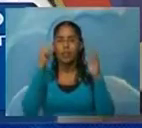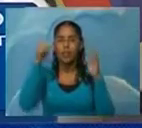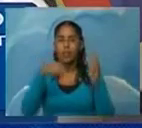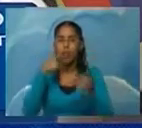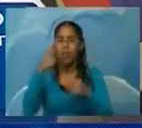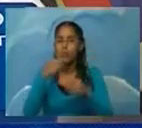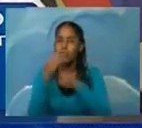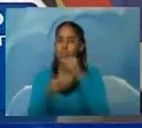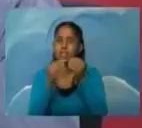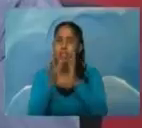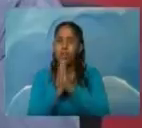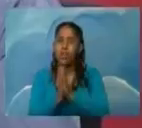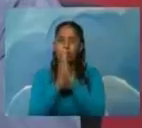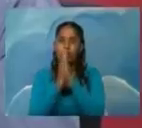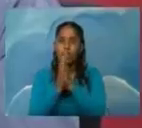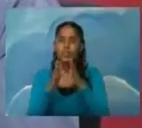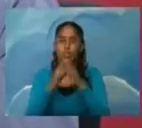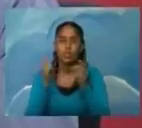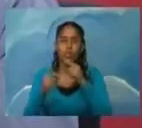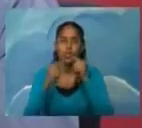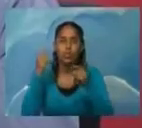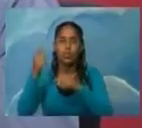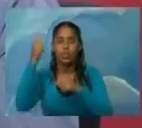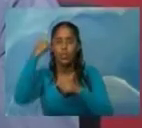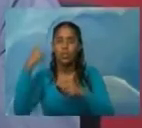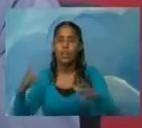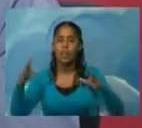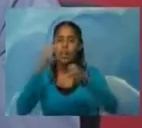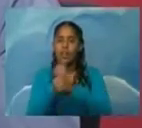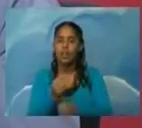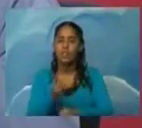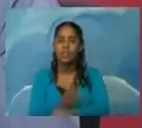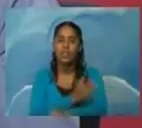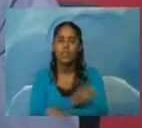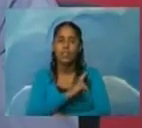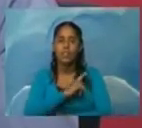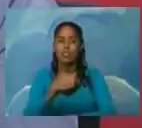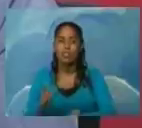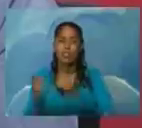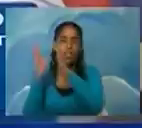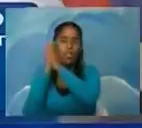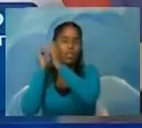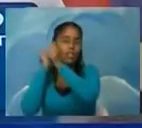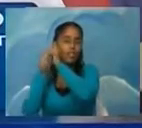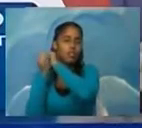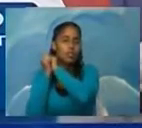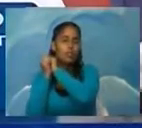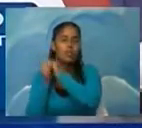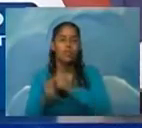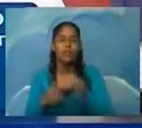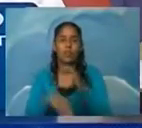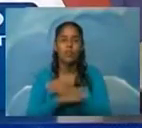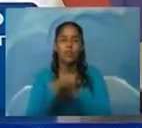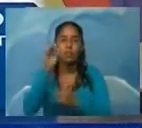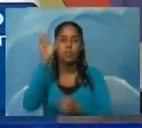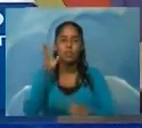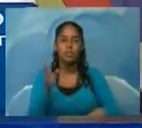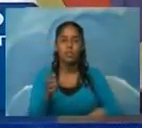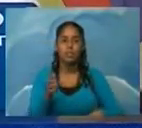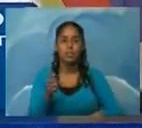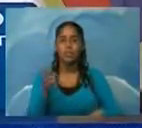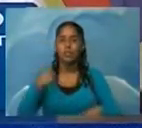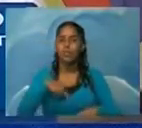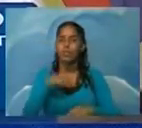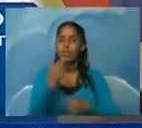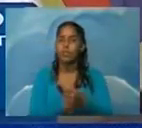la oración? Todos los días lo estamos haciendo, en la noche, antes de acostarnos también lo hacemos. Le voy a preguntar a nuestro